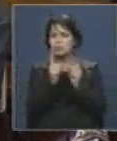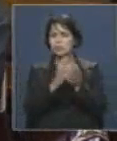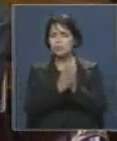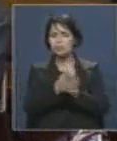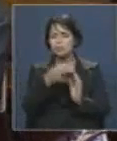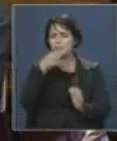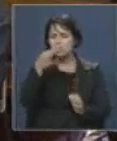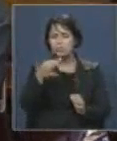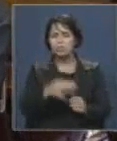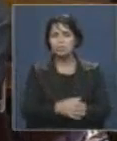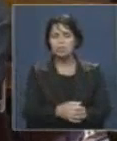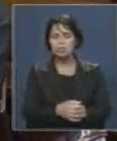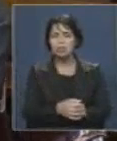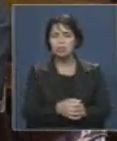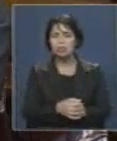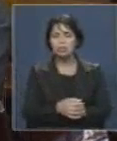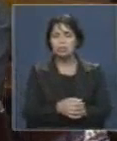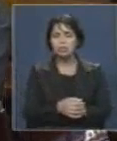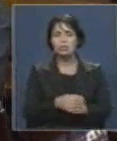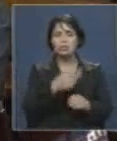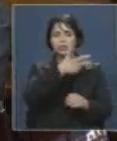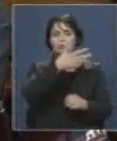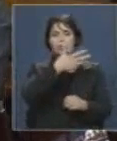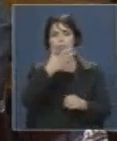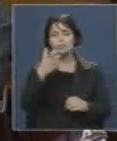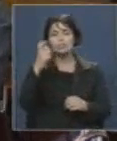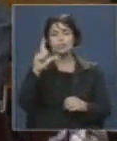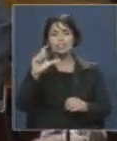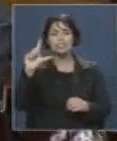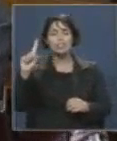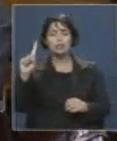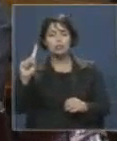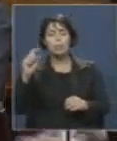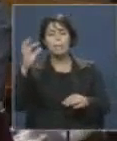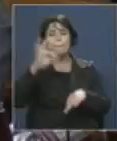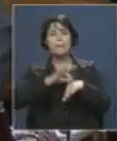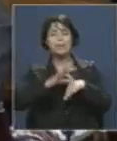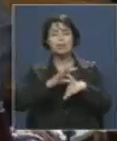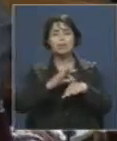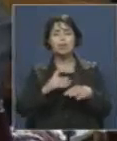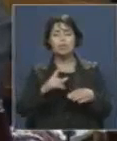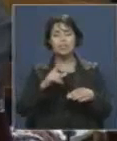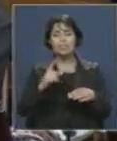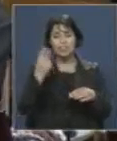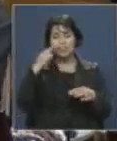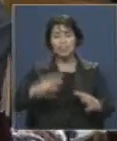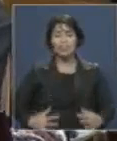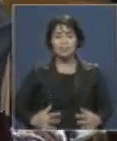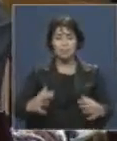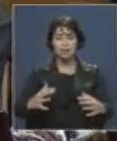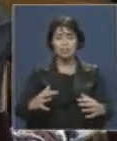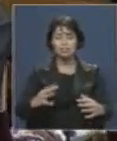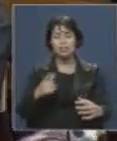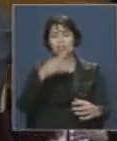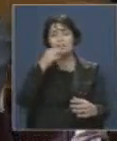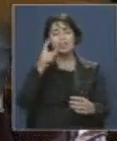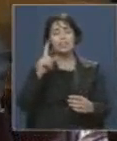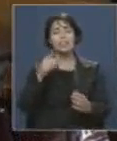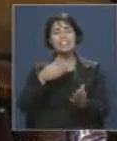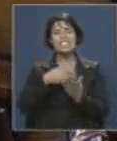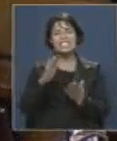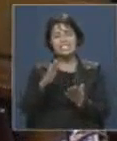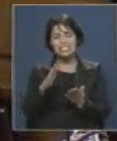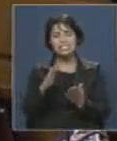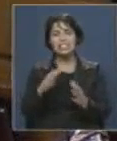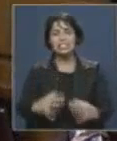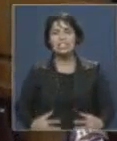catastro determinó que de los 971 médicos obstetras, 306 se declararon objetores de conciencia, lo